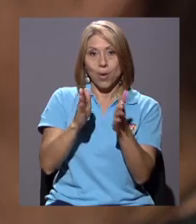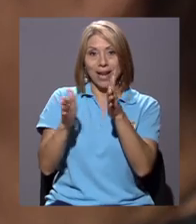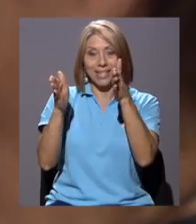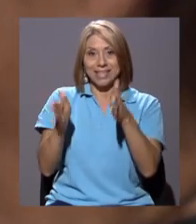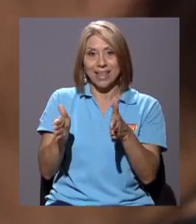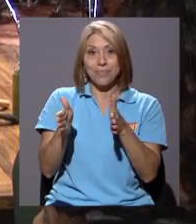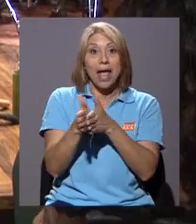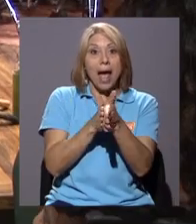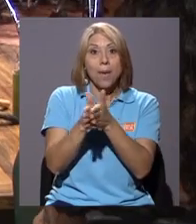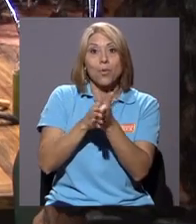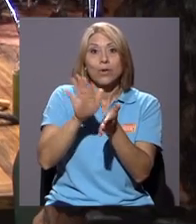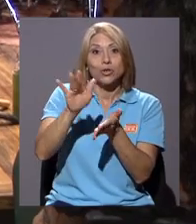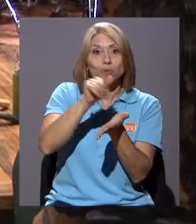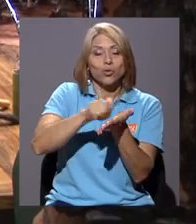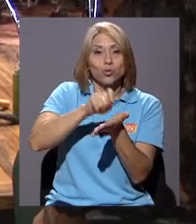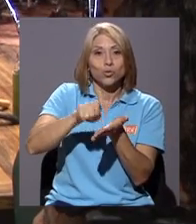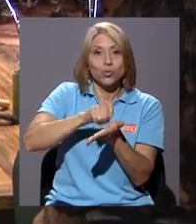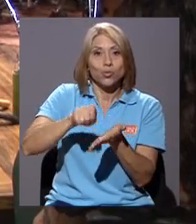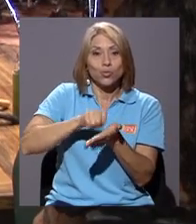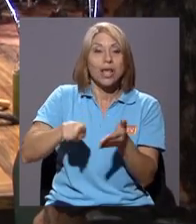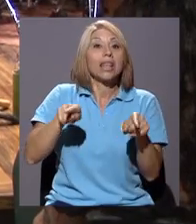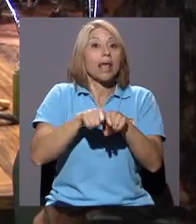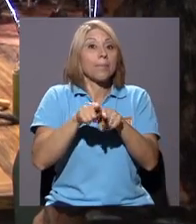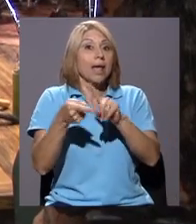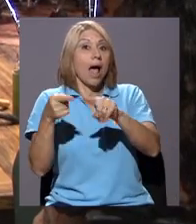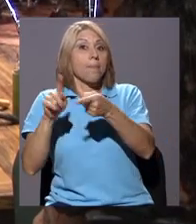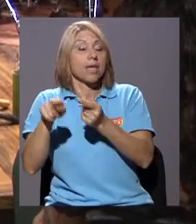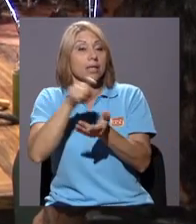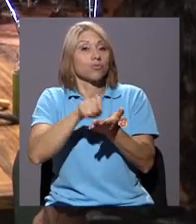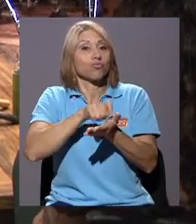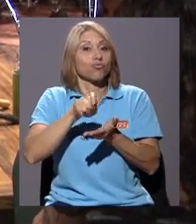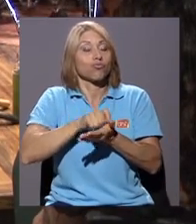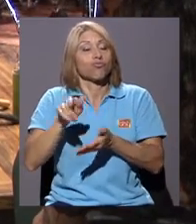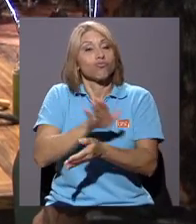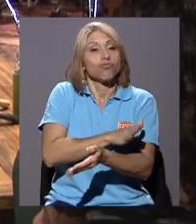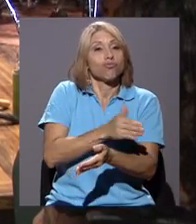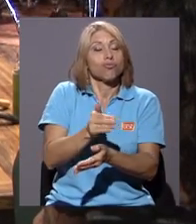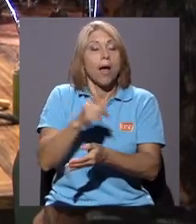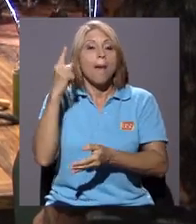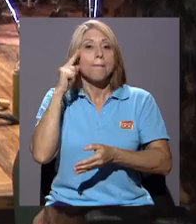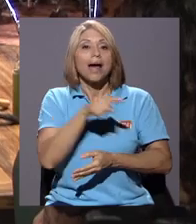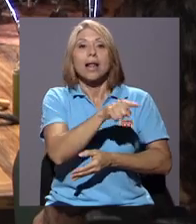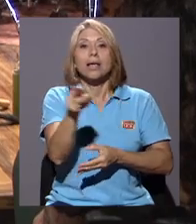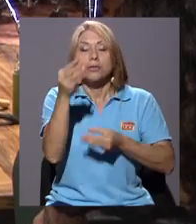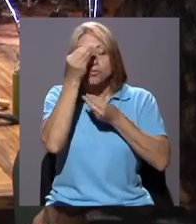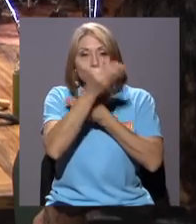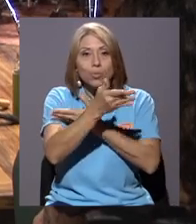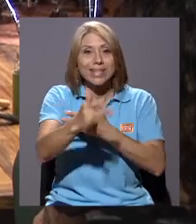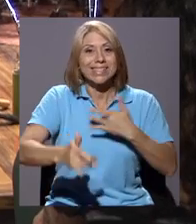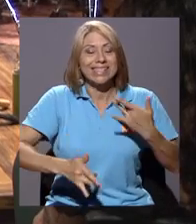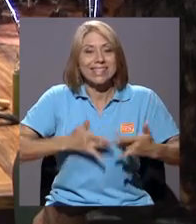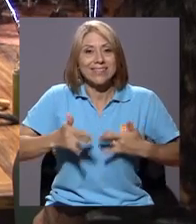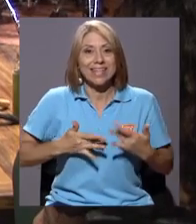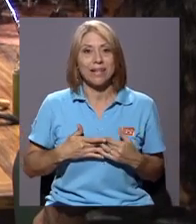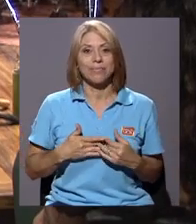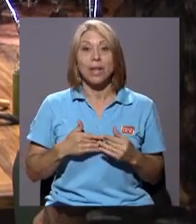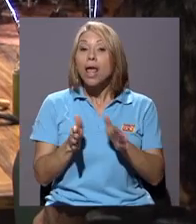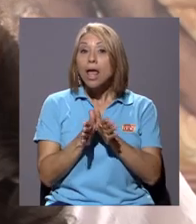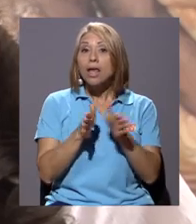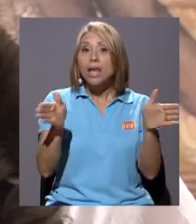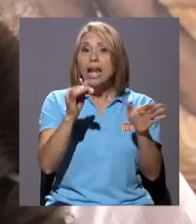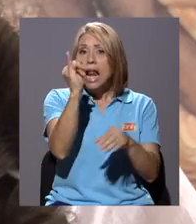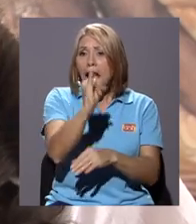letras y composiciones de sus mujeres amigas para sensibilizar a la población. Las artes en general nos